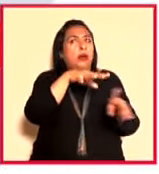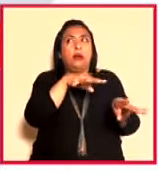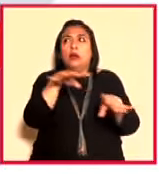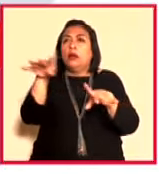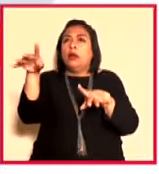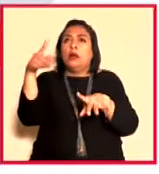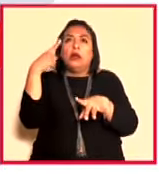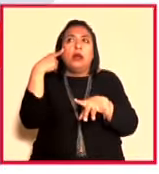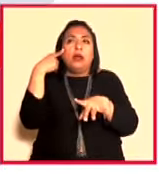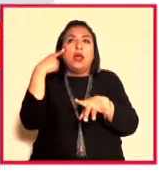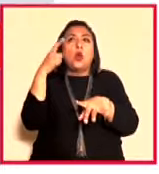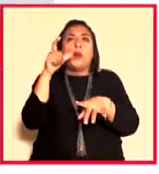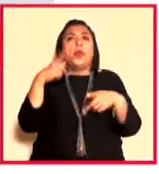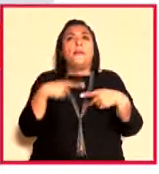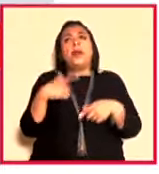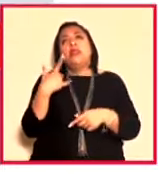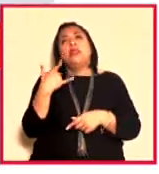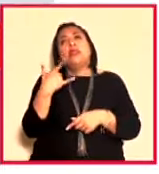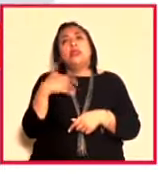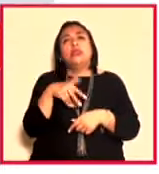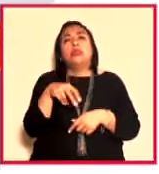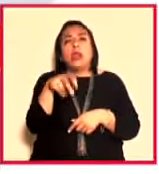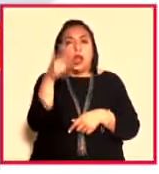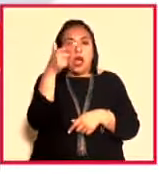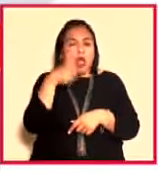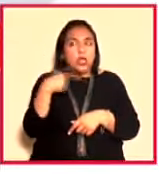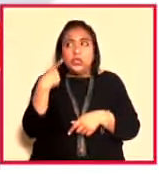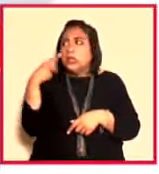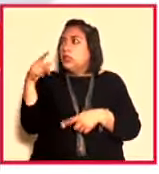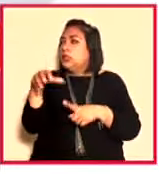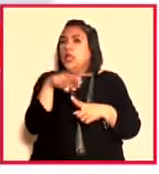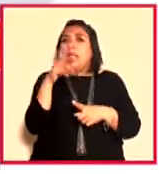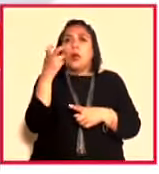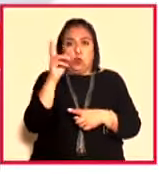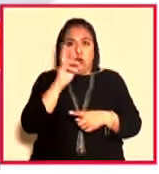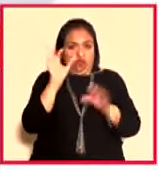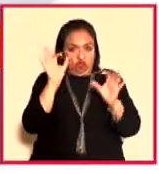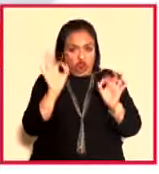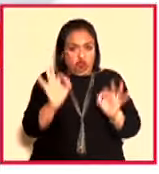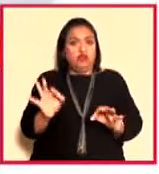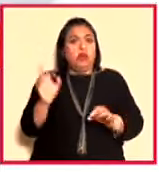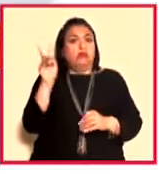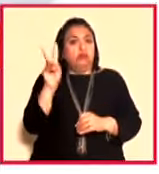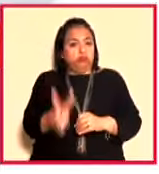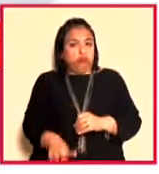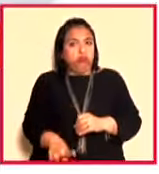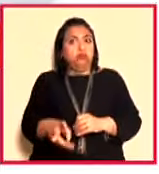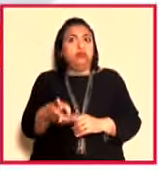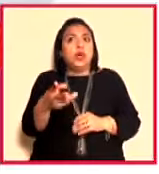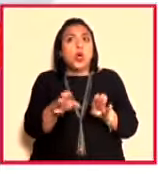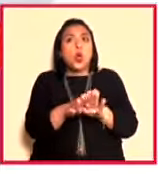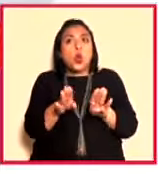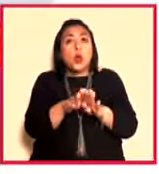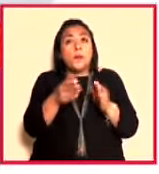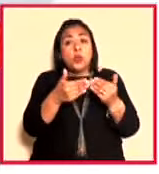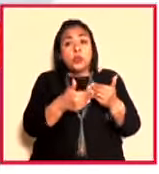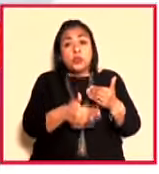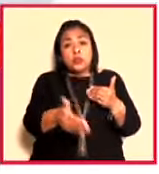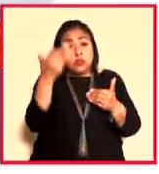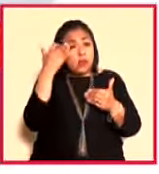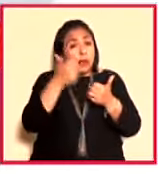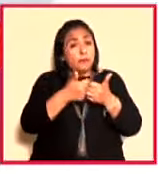a cualquier transeúnte nocturno de hoy, no puede ser sino la prueba más fehaciente e irónica de que un largo tiempo nos separa ya